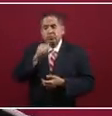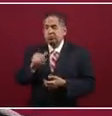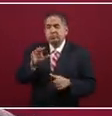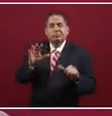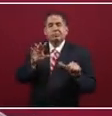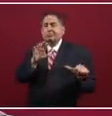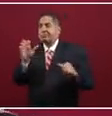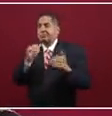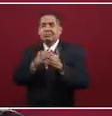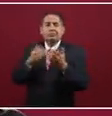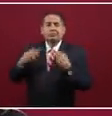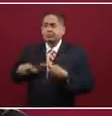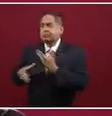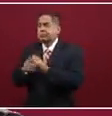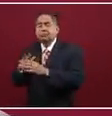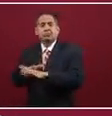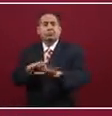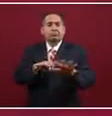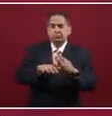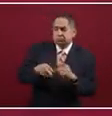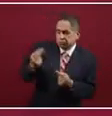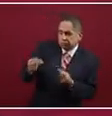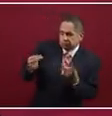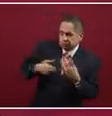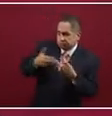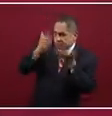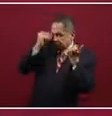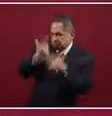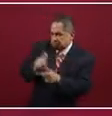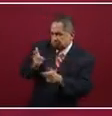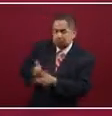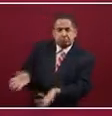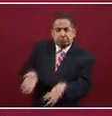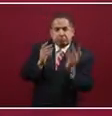600,000 personas y no sabemos cómo se llaman.